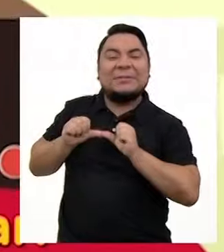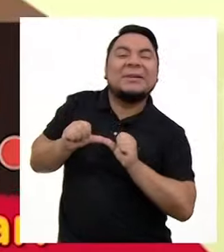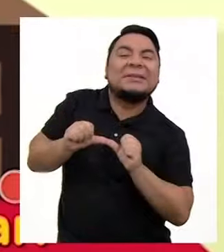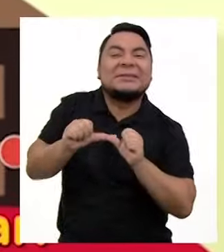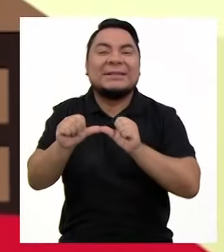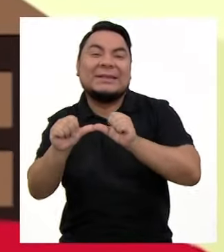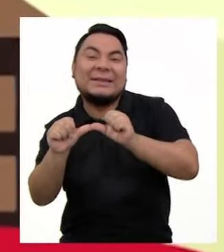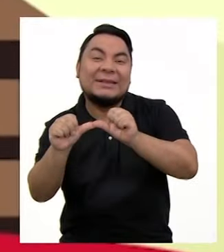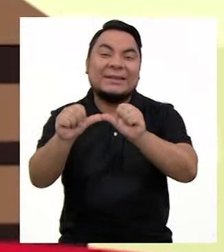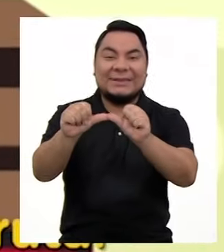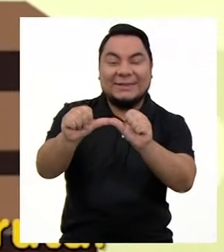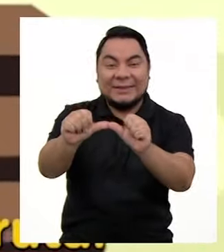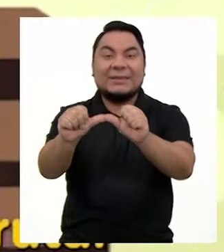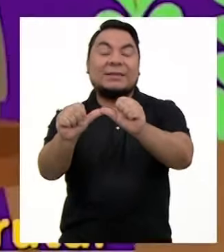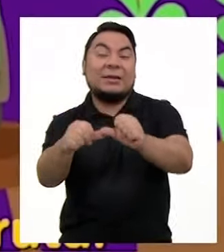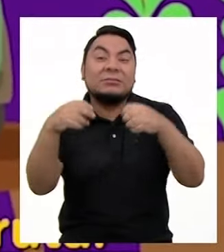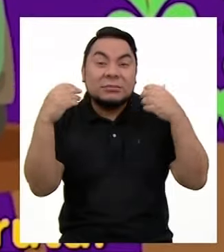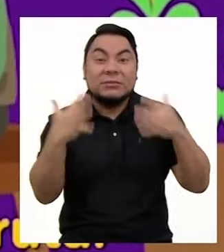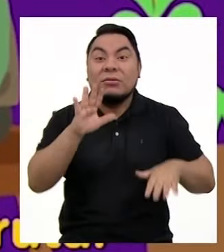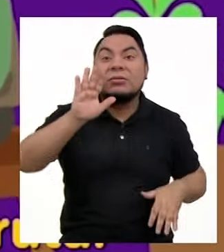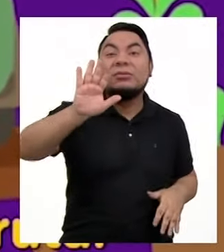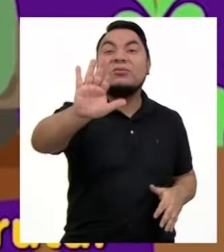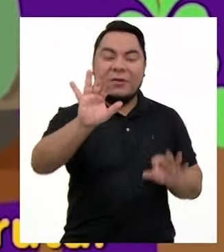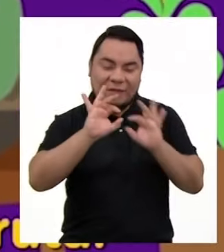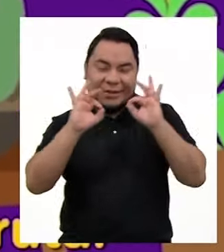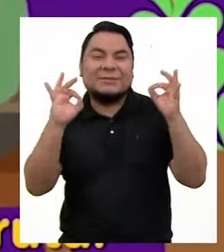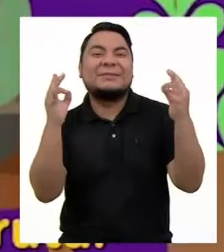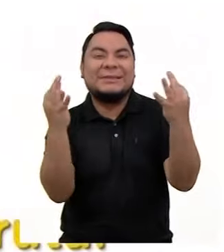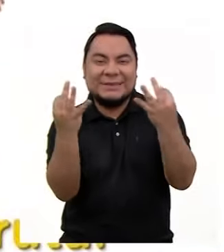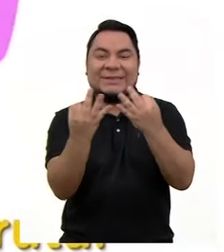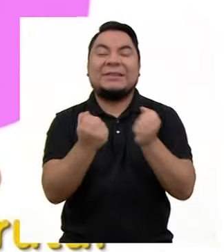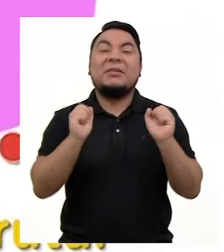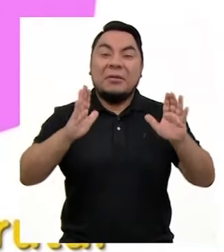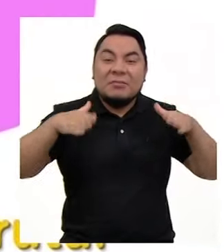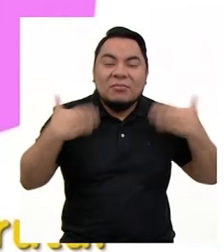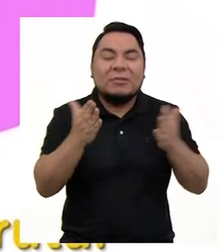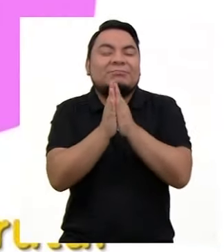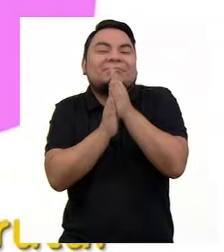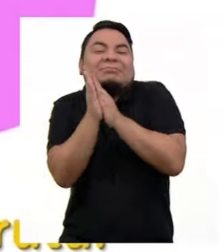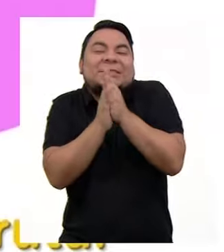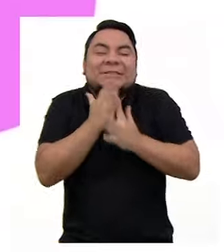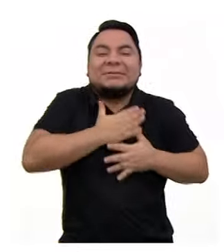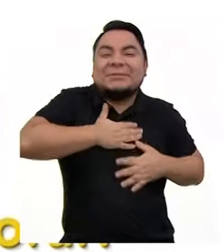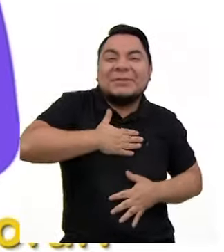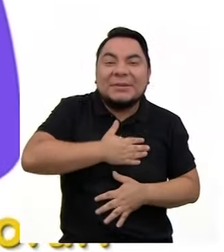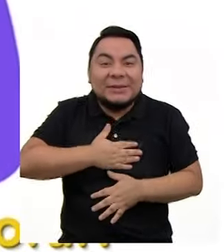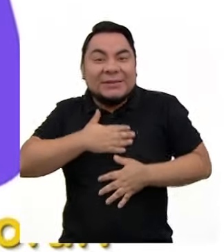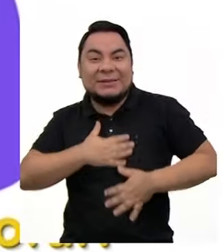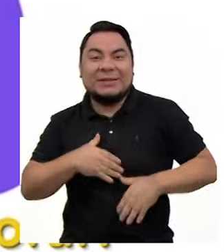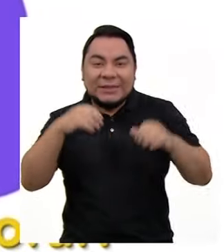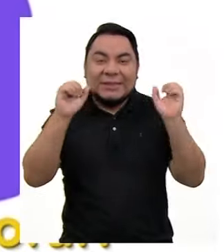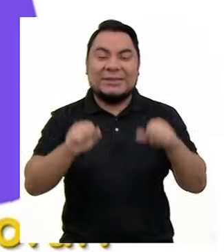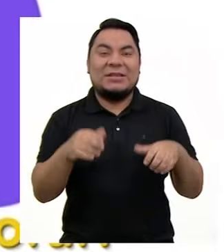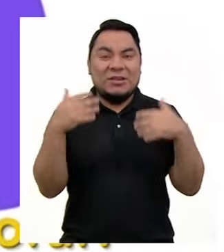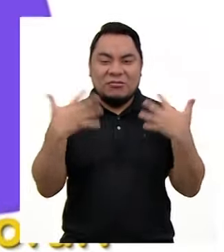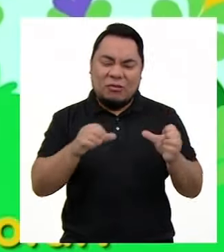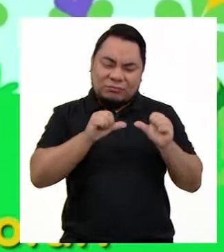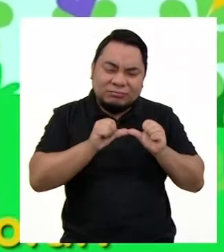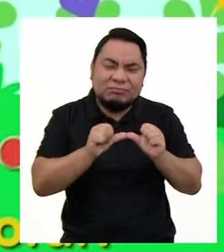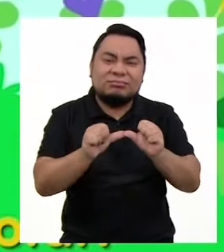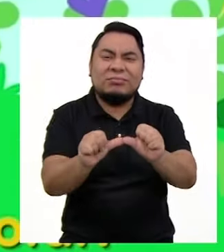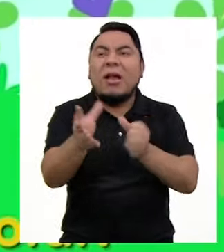parar. Y con tu familia puedes disfrutar. Hoy no